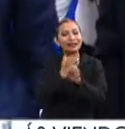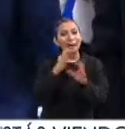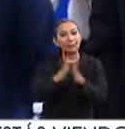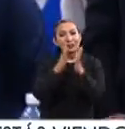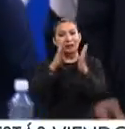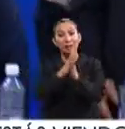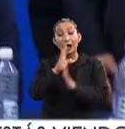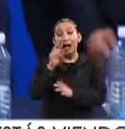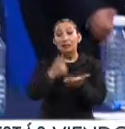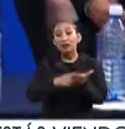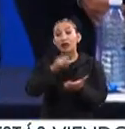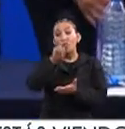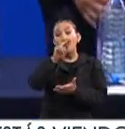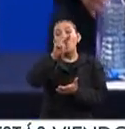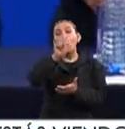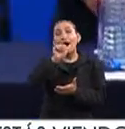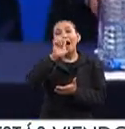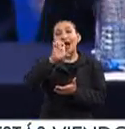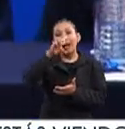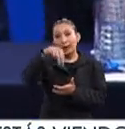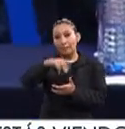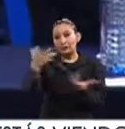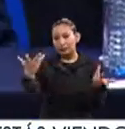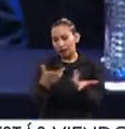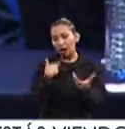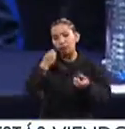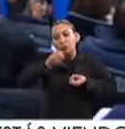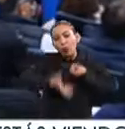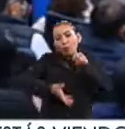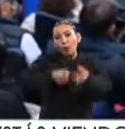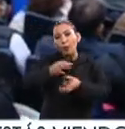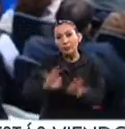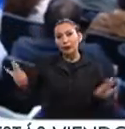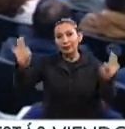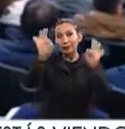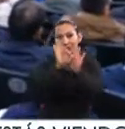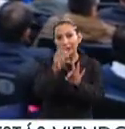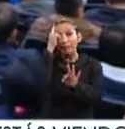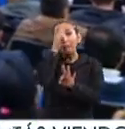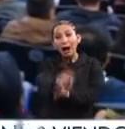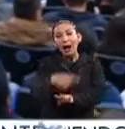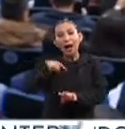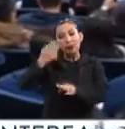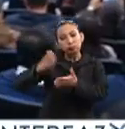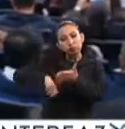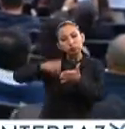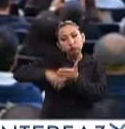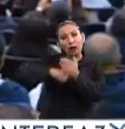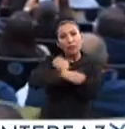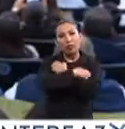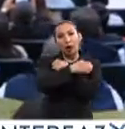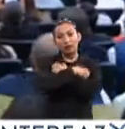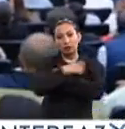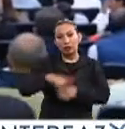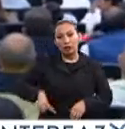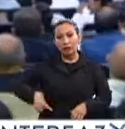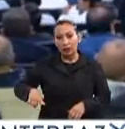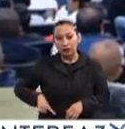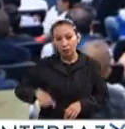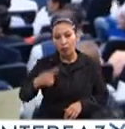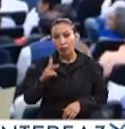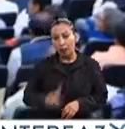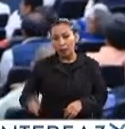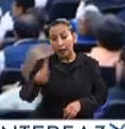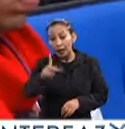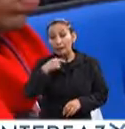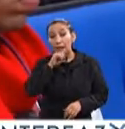participativa, en la Universidad Autónoma de Morelos se hicieron contribuciones importantes para la reivindicación de la educación pública.